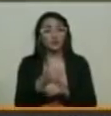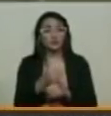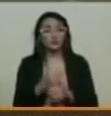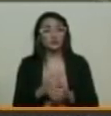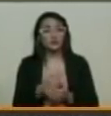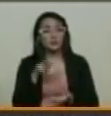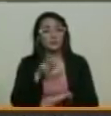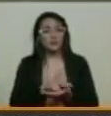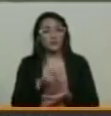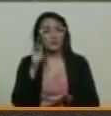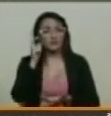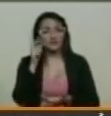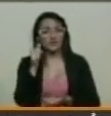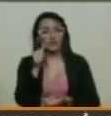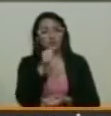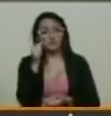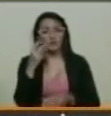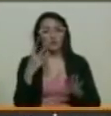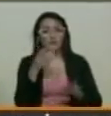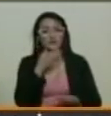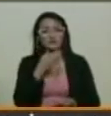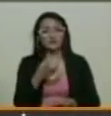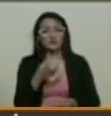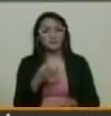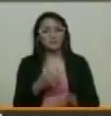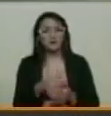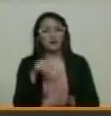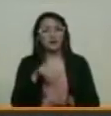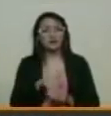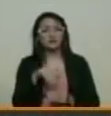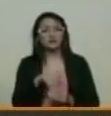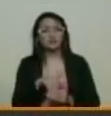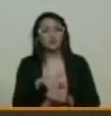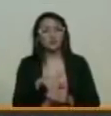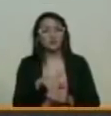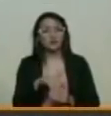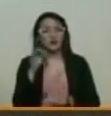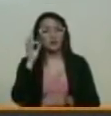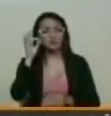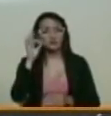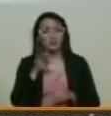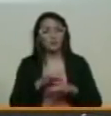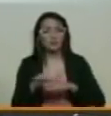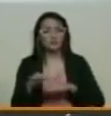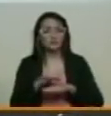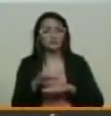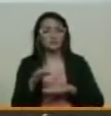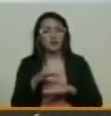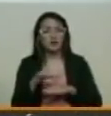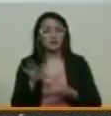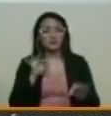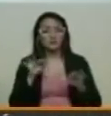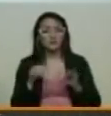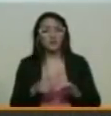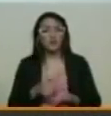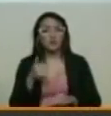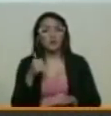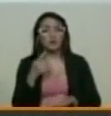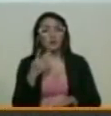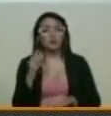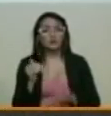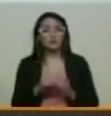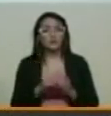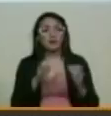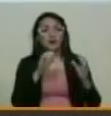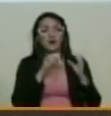ha aprobado la fecha del domingo 9 de diciembre para la realización de las elecciones a consejos municipales, donde se estarán escogiendo más de 4.000 cargos